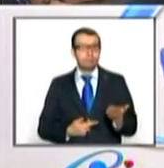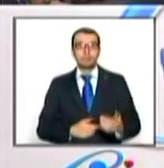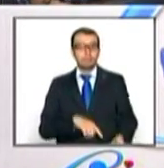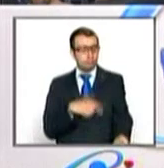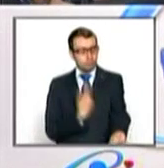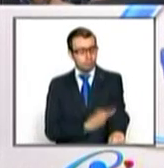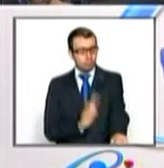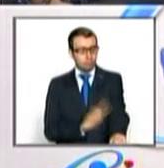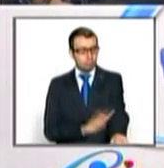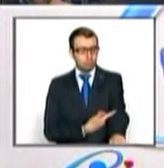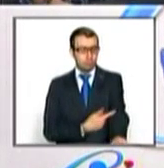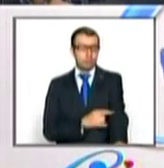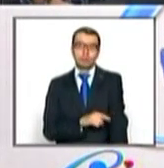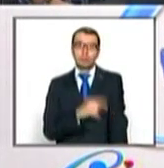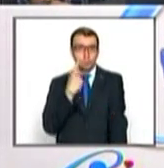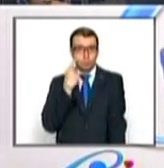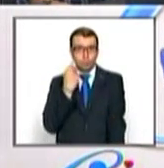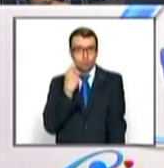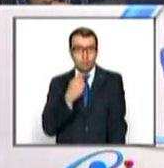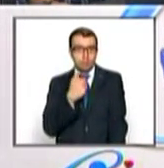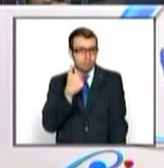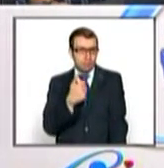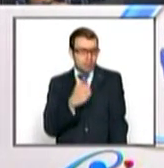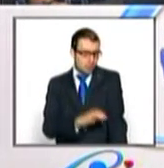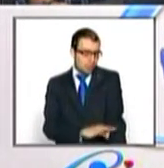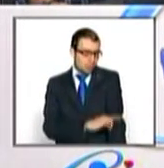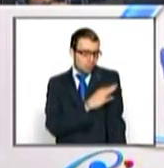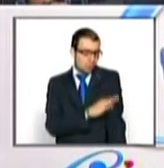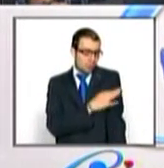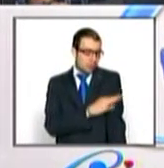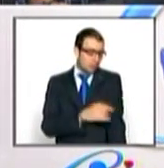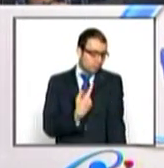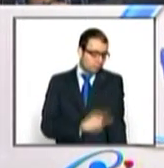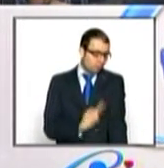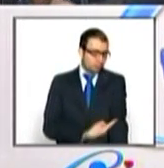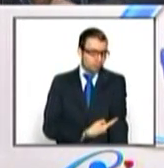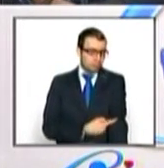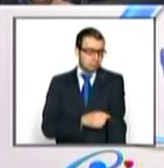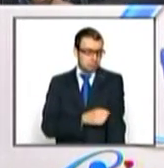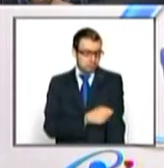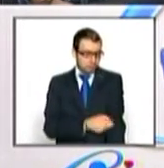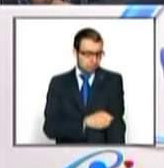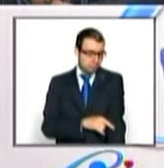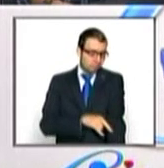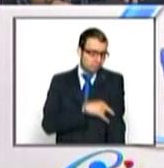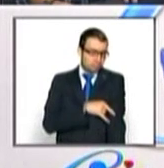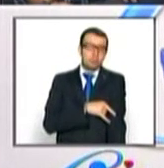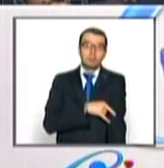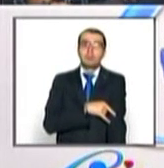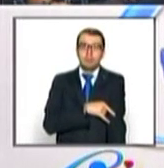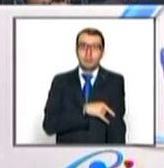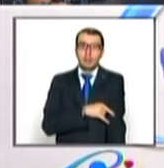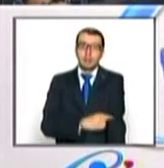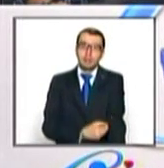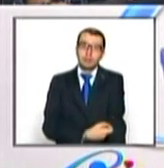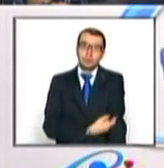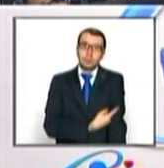quiere tomar, o sea, busca una avena que sea buena para que pueda pasar el medicamento de una forma adecuada. Se hace la canalización